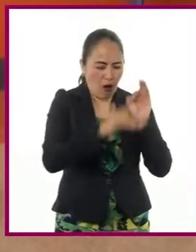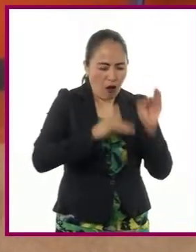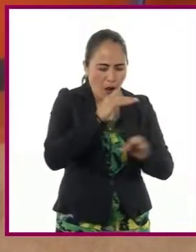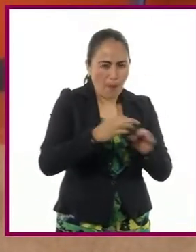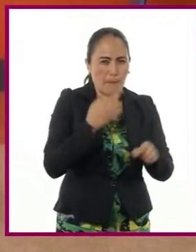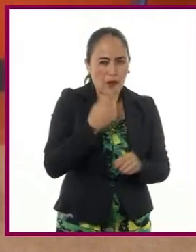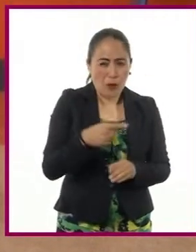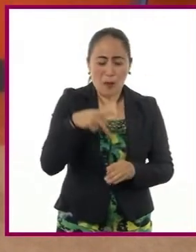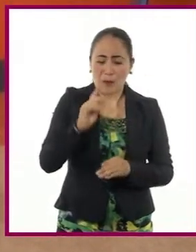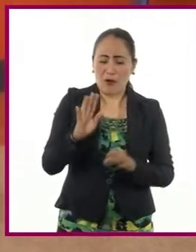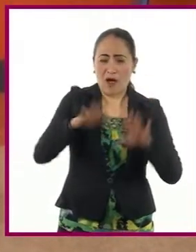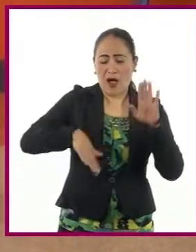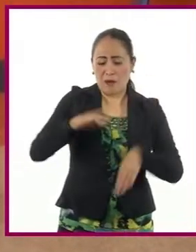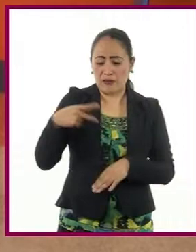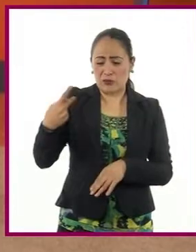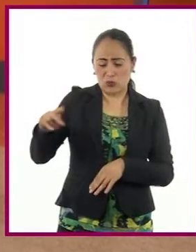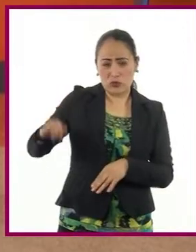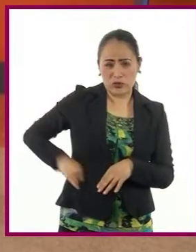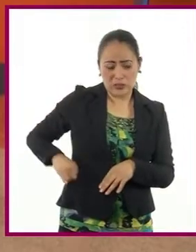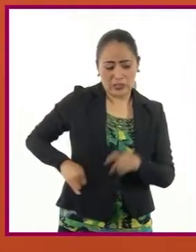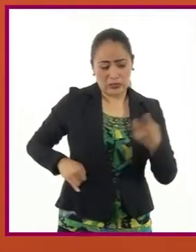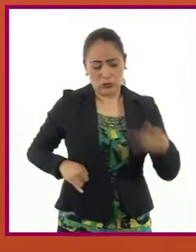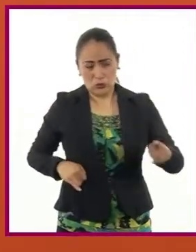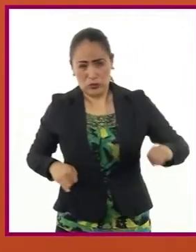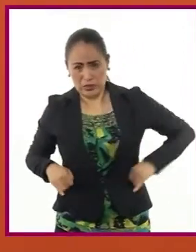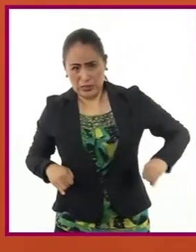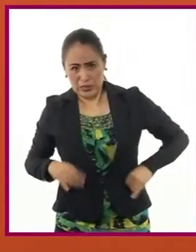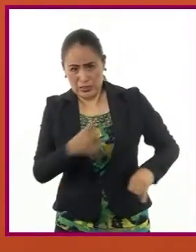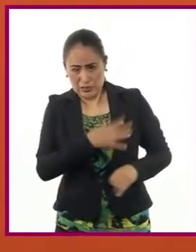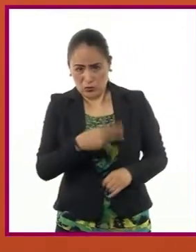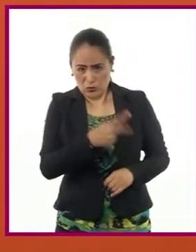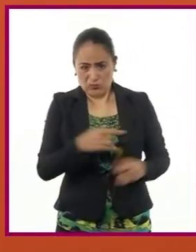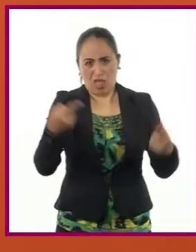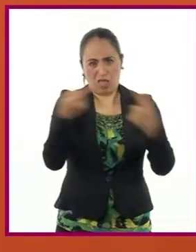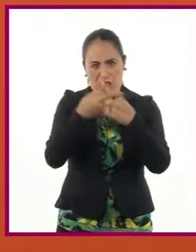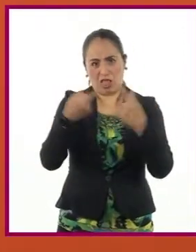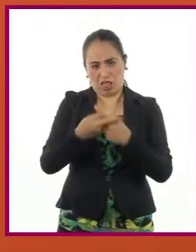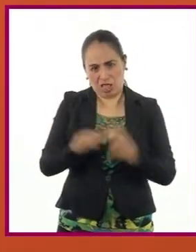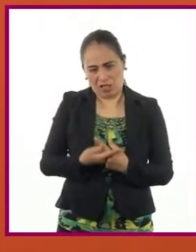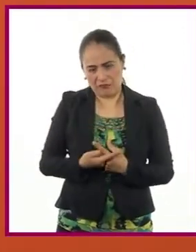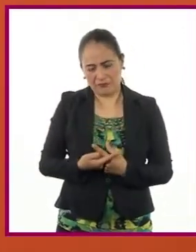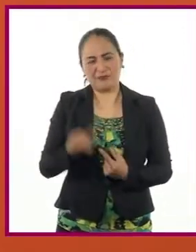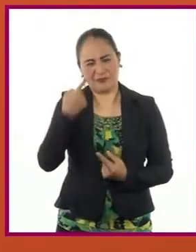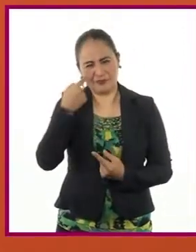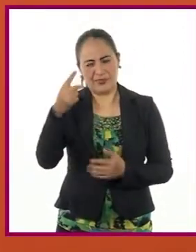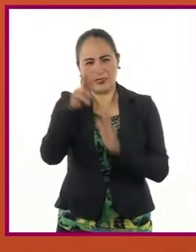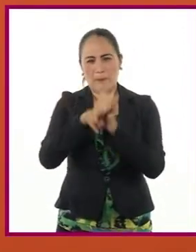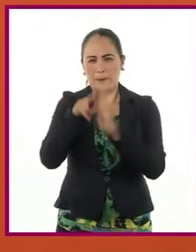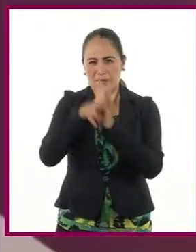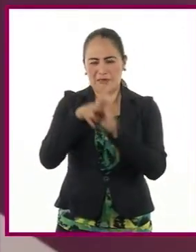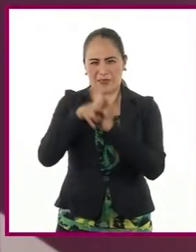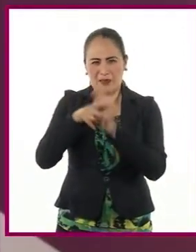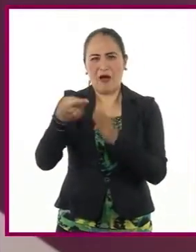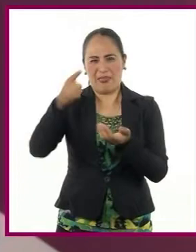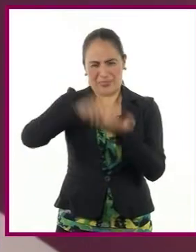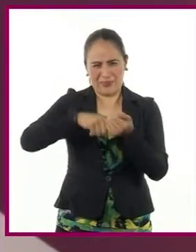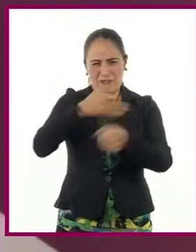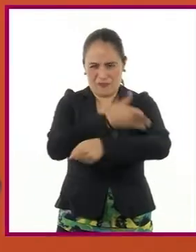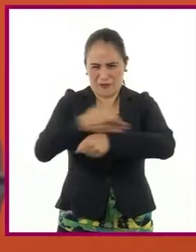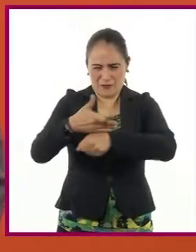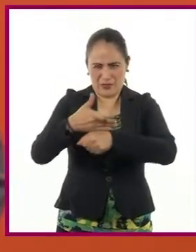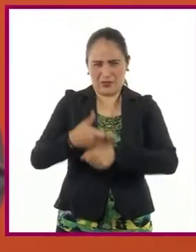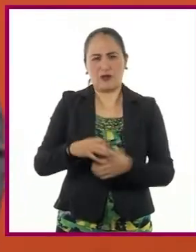los intereses de unos y otros. Bajo estas reflexiones les invito a ver un video sobre los conflictos